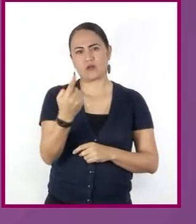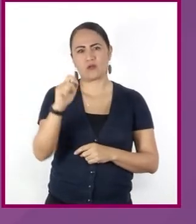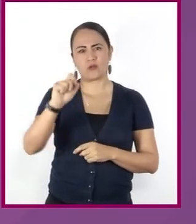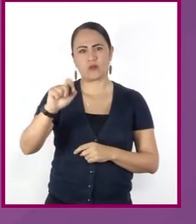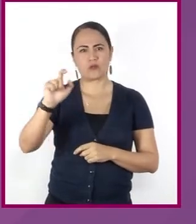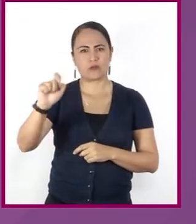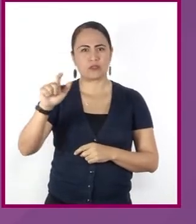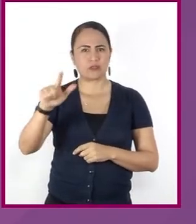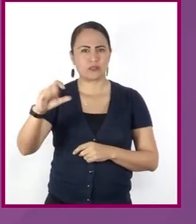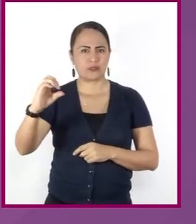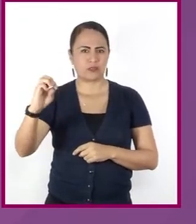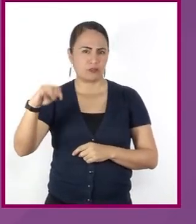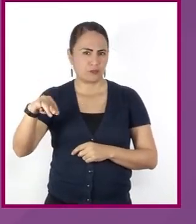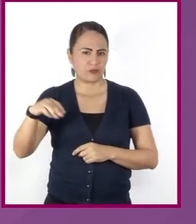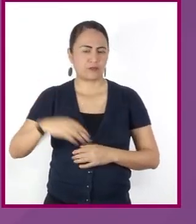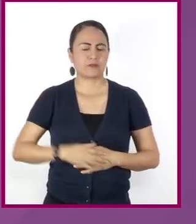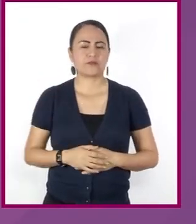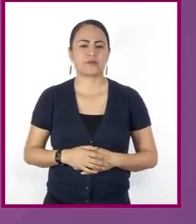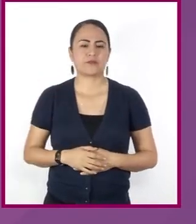1.27 centímetros.